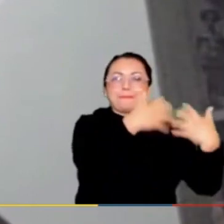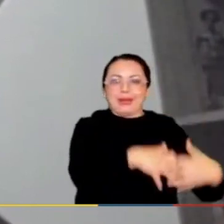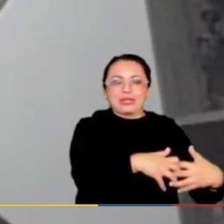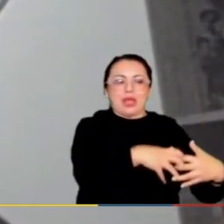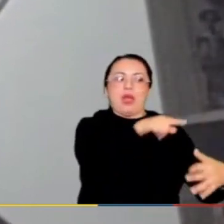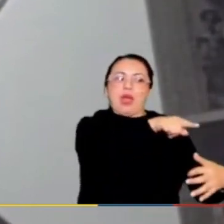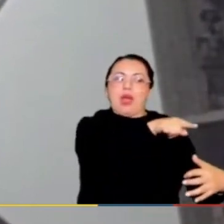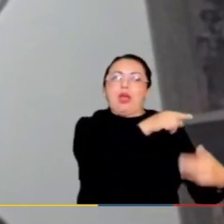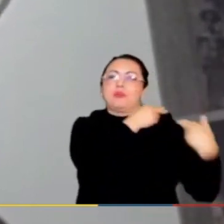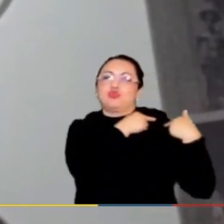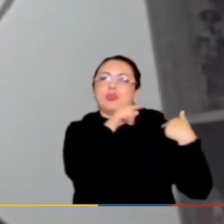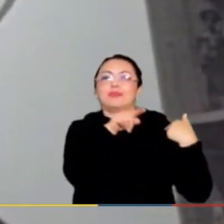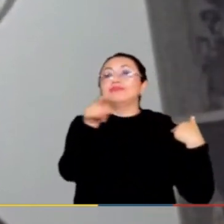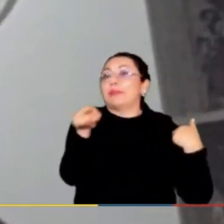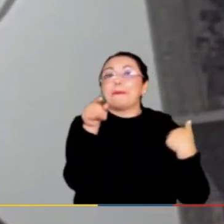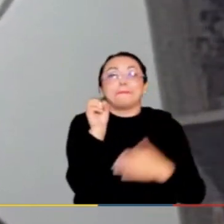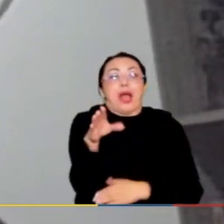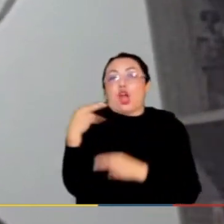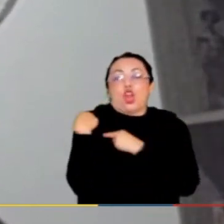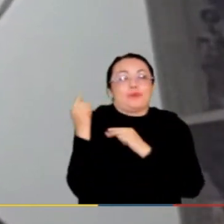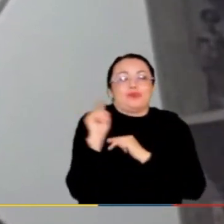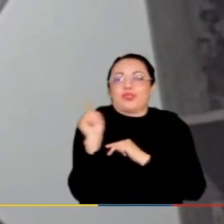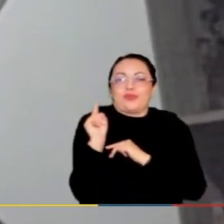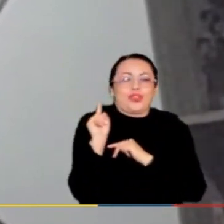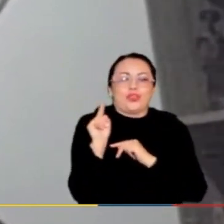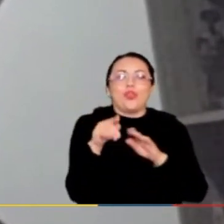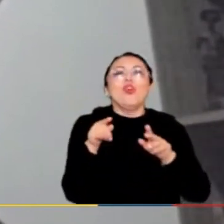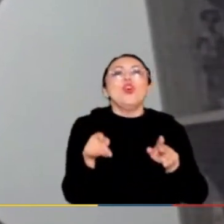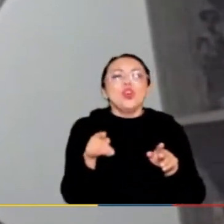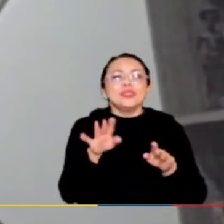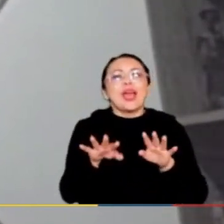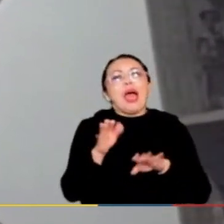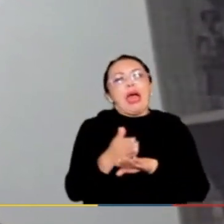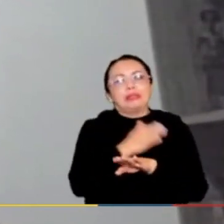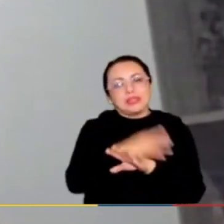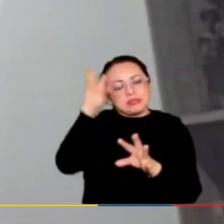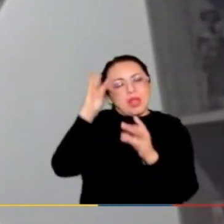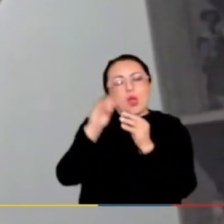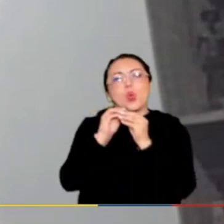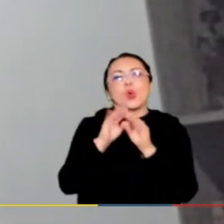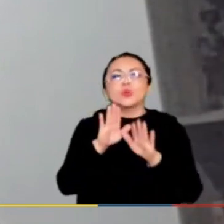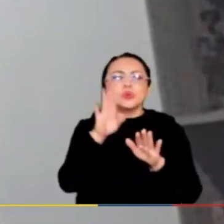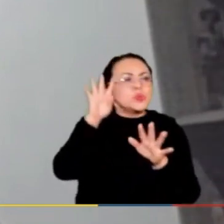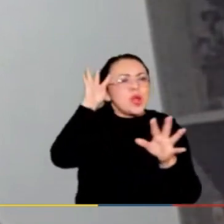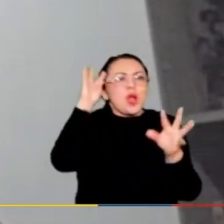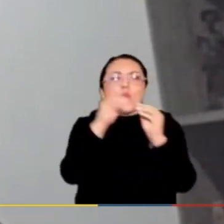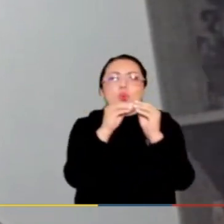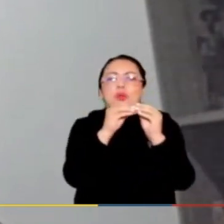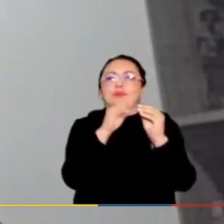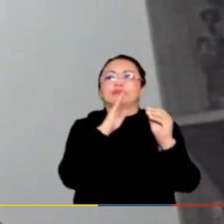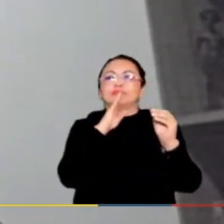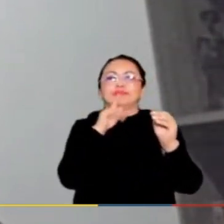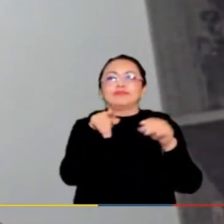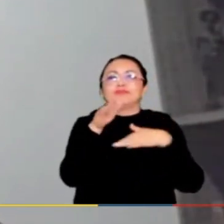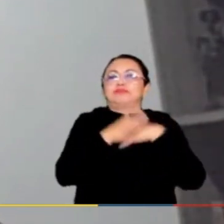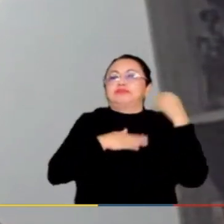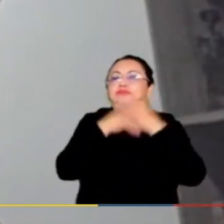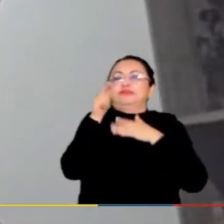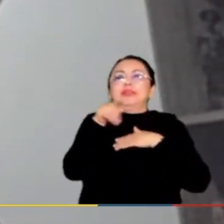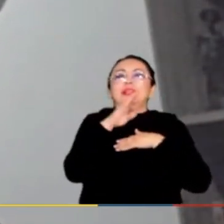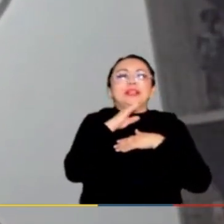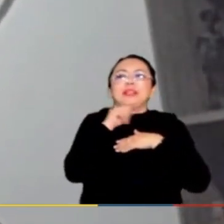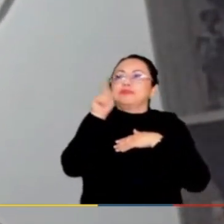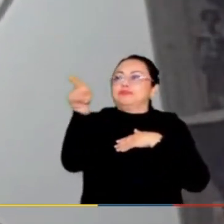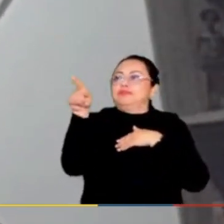banco, que con dicha devolución procuró amparar la licitud de su operación, dejando que se entendiera directamente entre el beneficiario y el